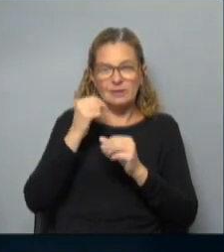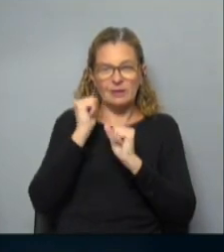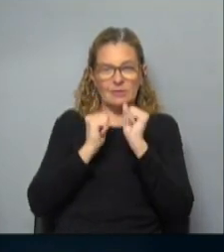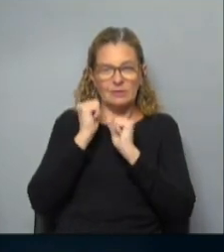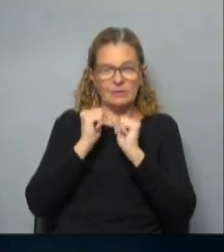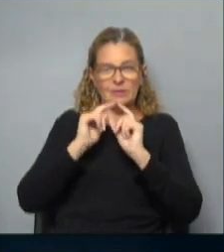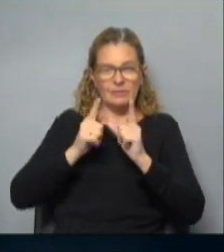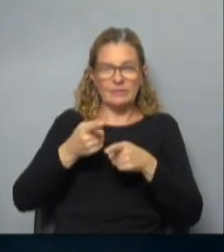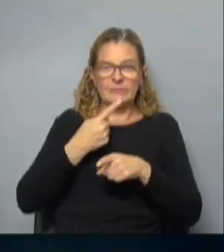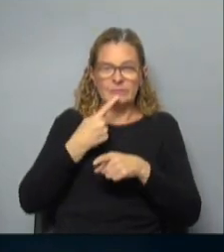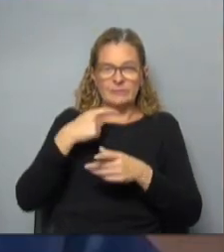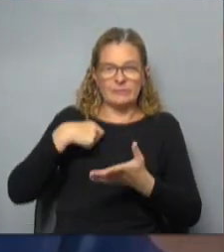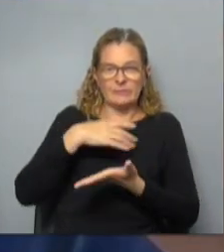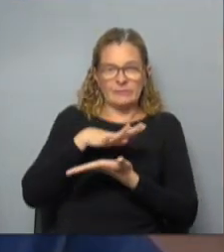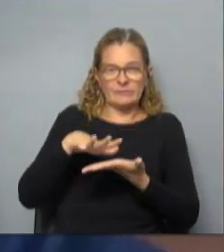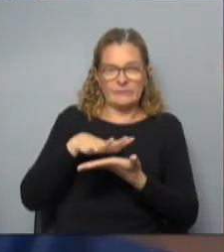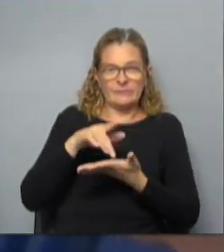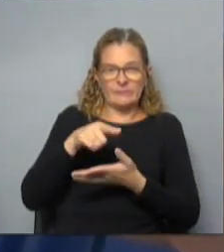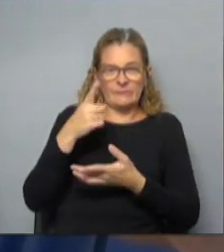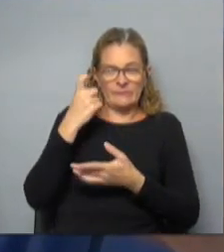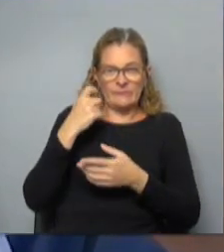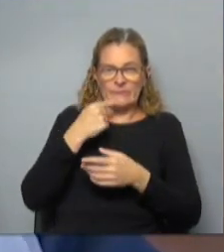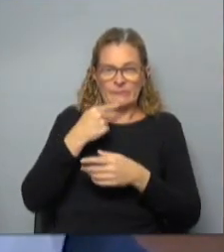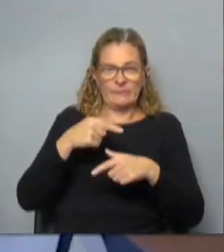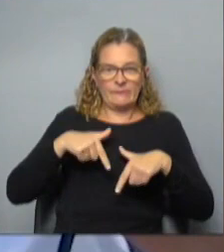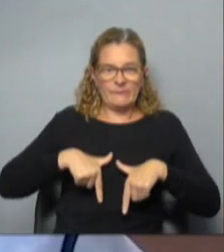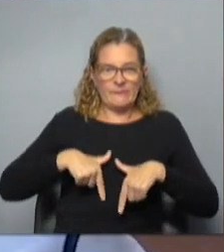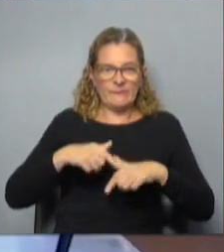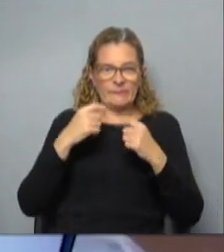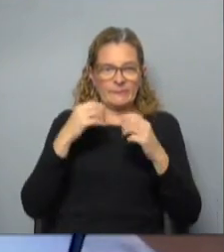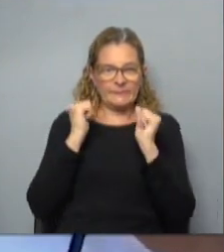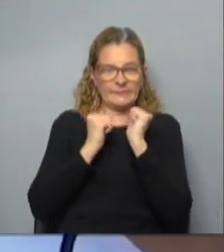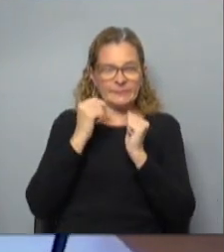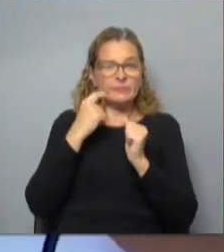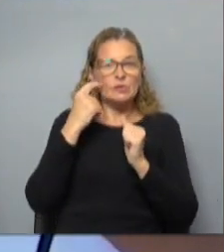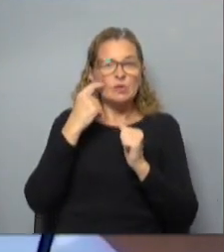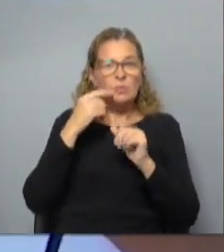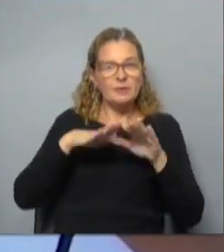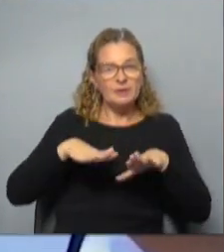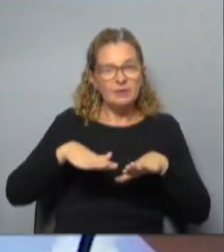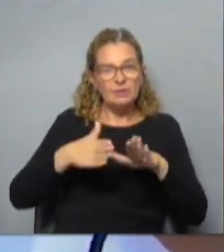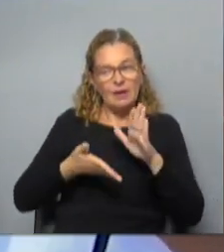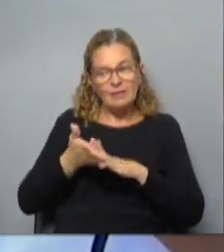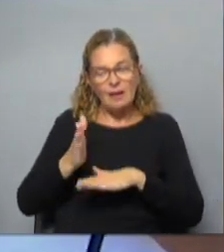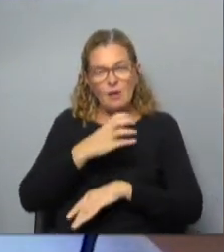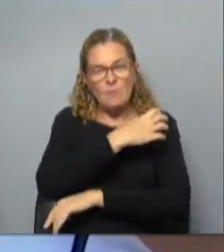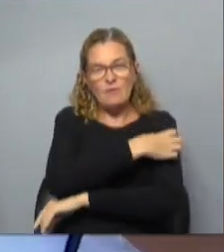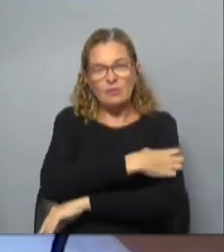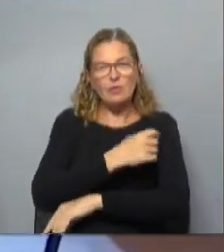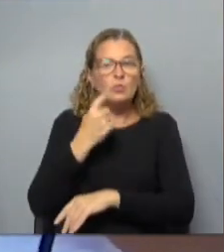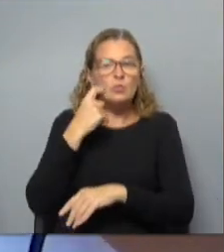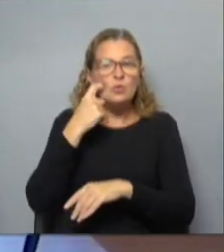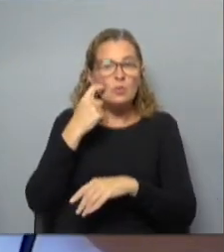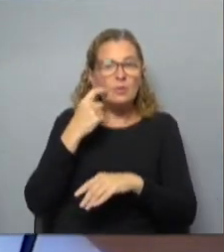y de la política social cuando ayer la ministro de economía daba el número de niños que han salido del nivel de pobreza que es un número